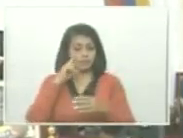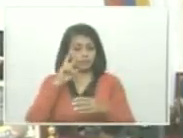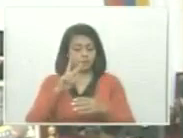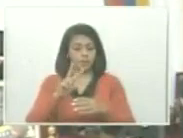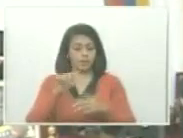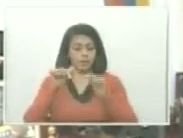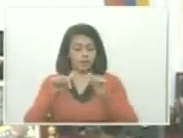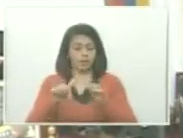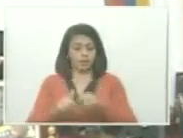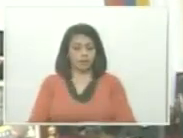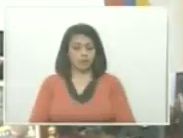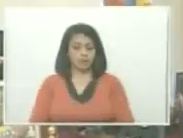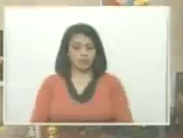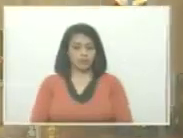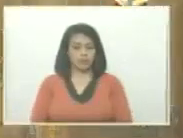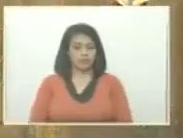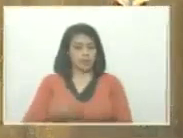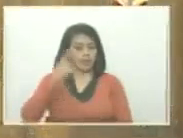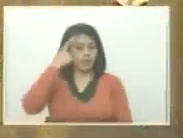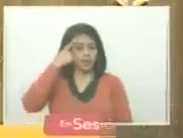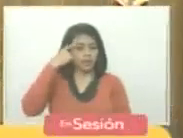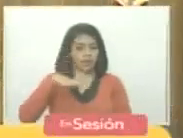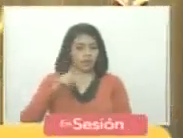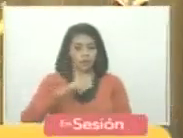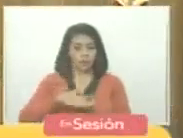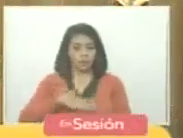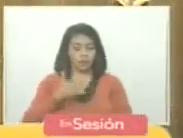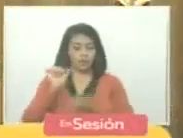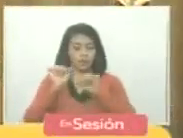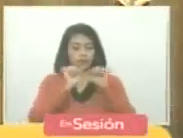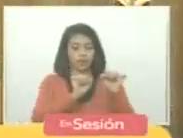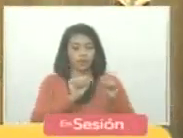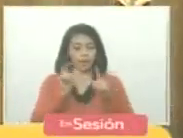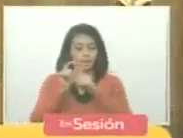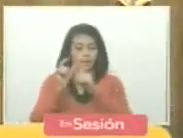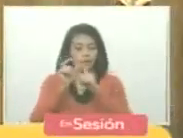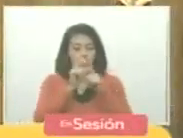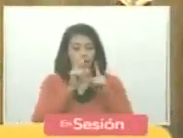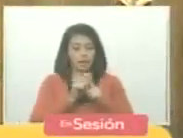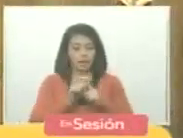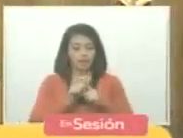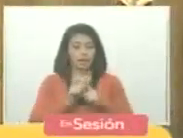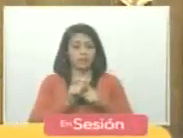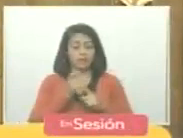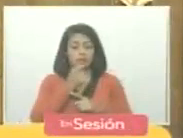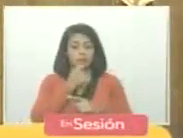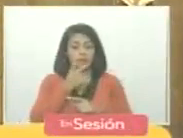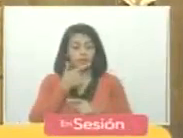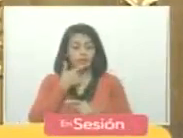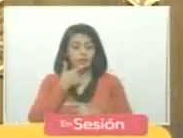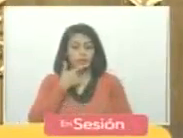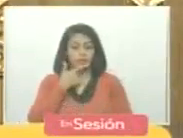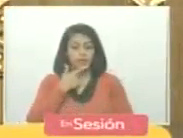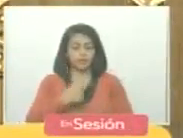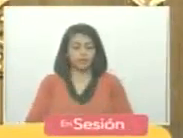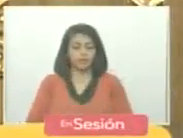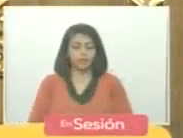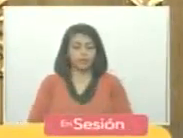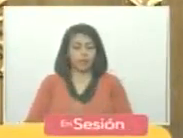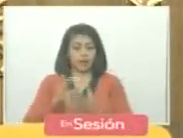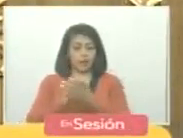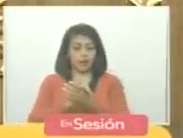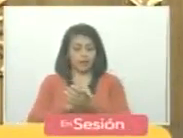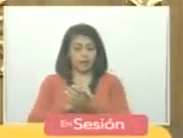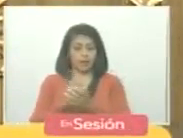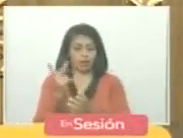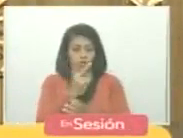plenario. Creo que es inevitable, luego de esas palabras tan hermosas de las compañeras